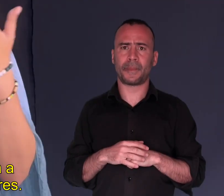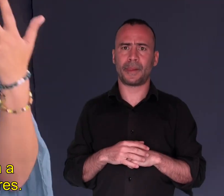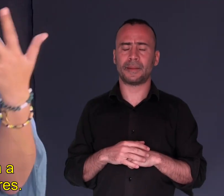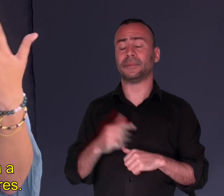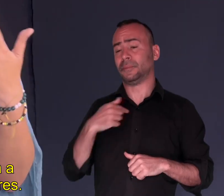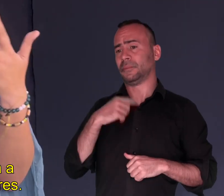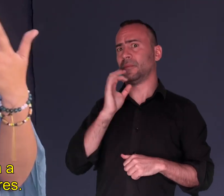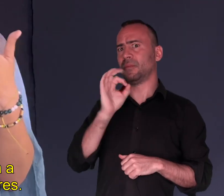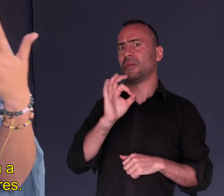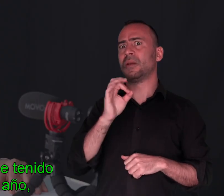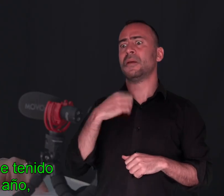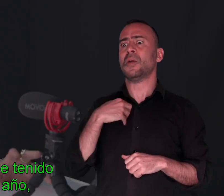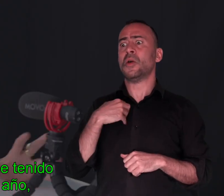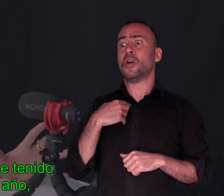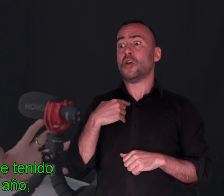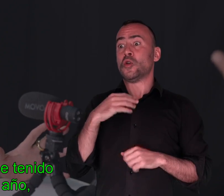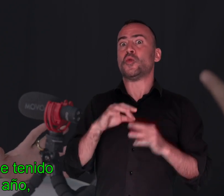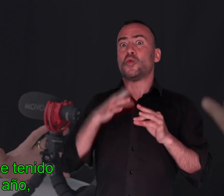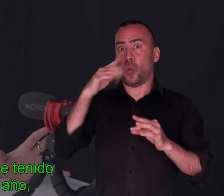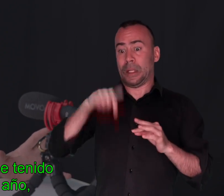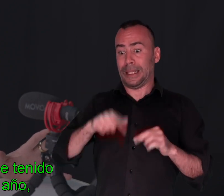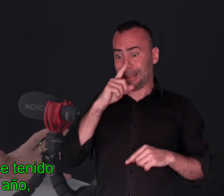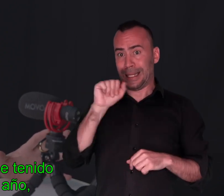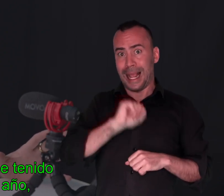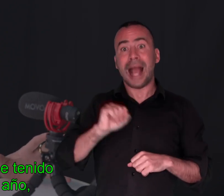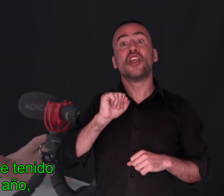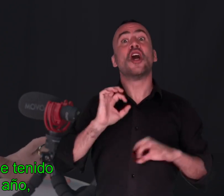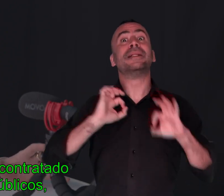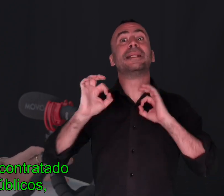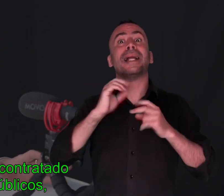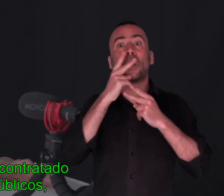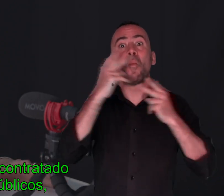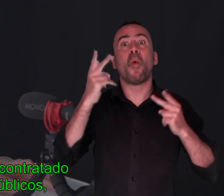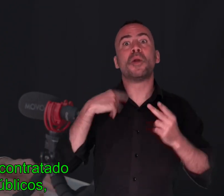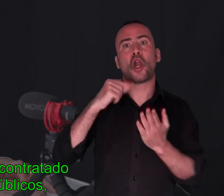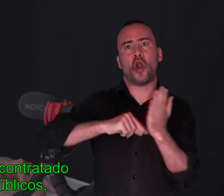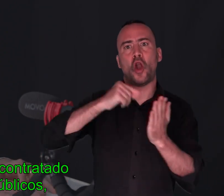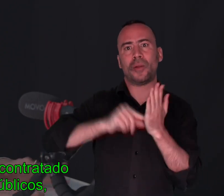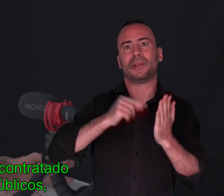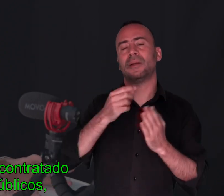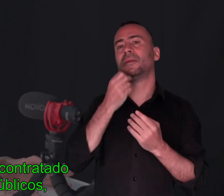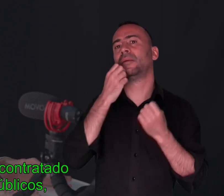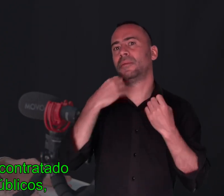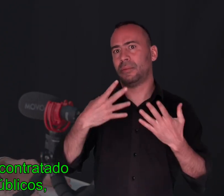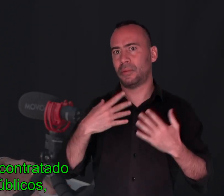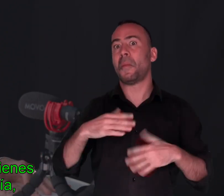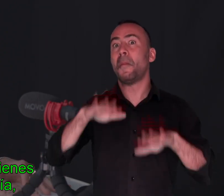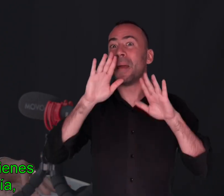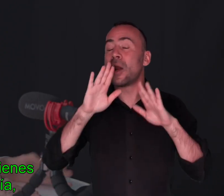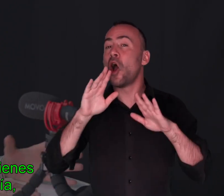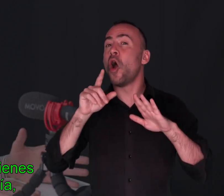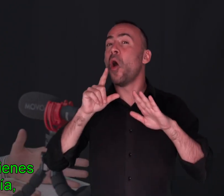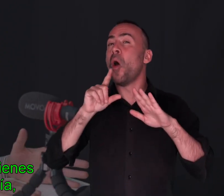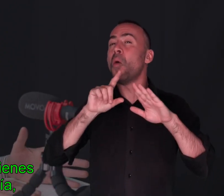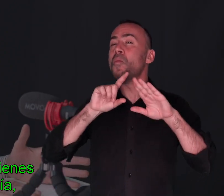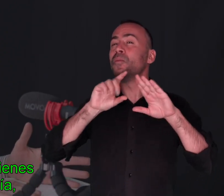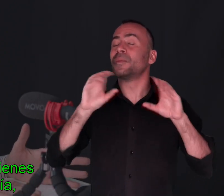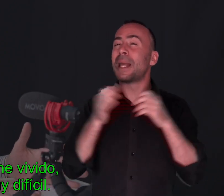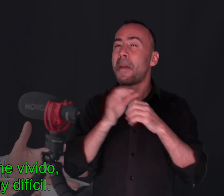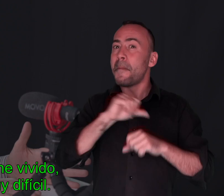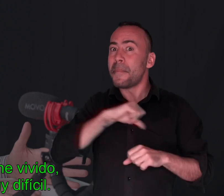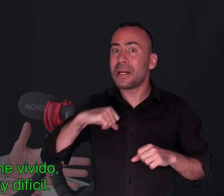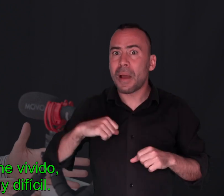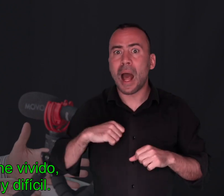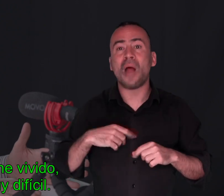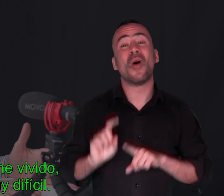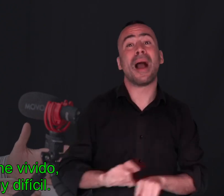le pasa TR a tres actores bueno y yo he tenido muy buen año porque me han contratado los teatros públicos pero si tú tienes compañía que